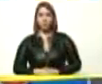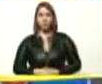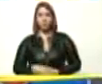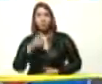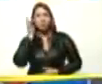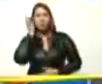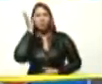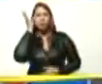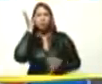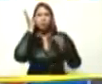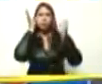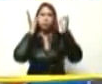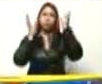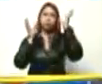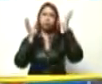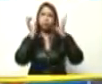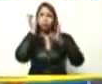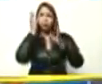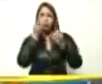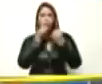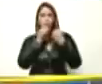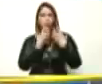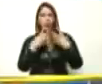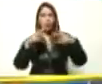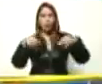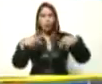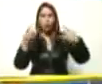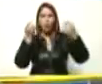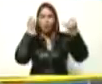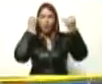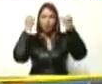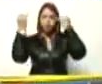surgieron, buenas, y nuevas ideas,